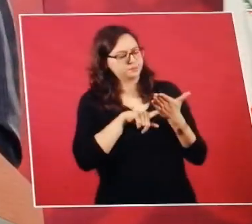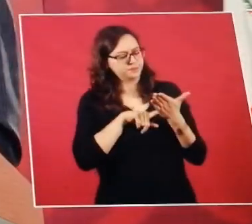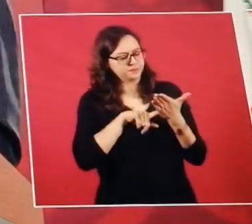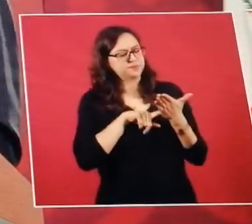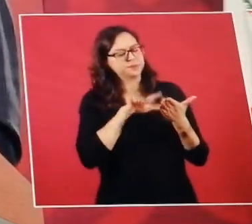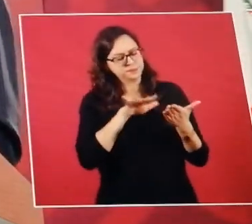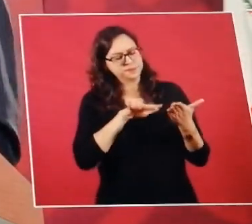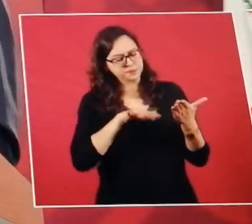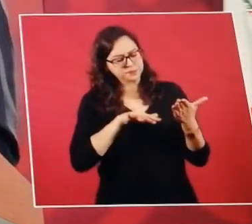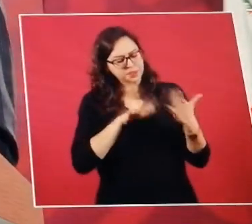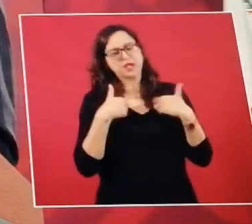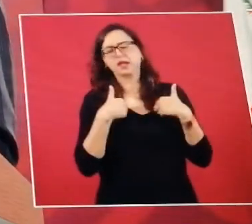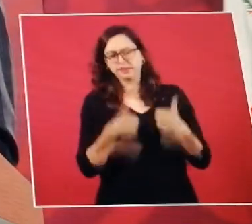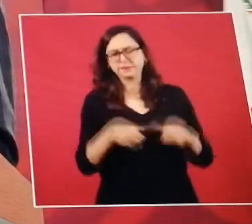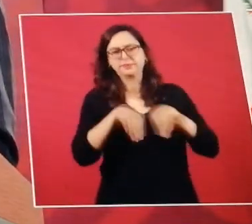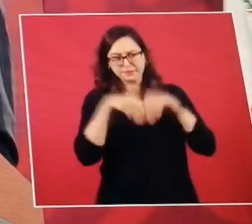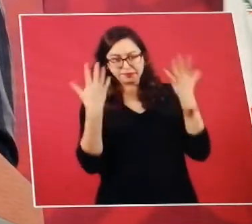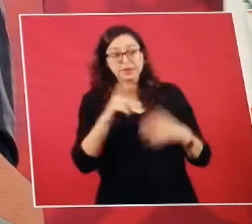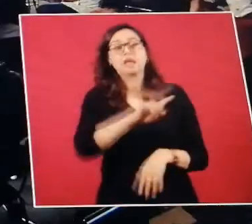y se aclaran las cosas.